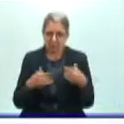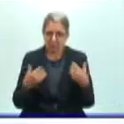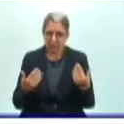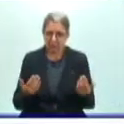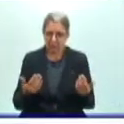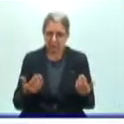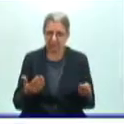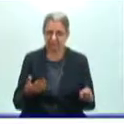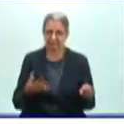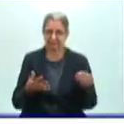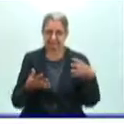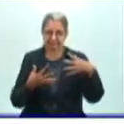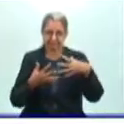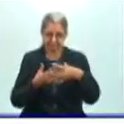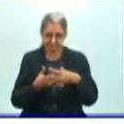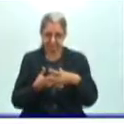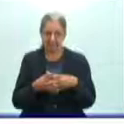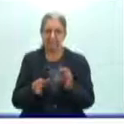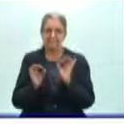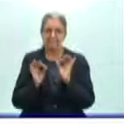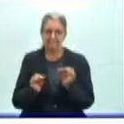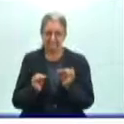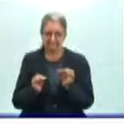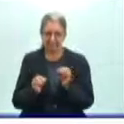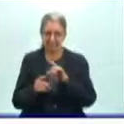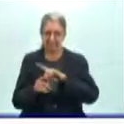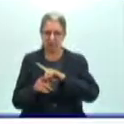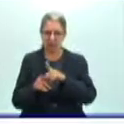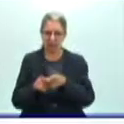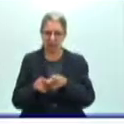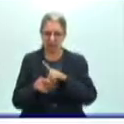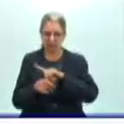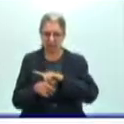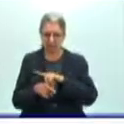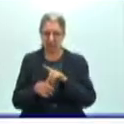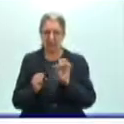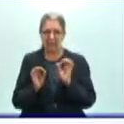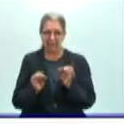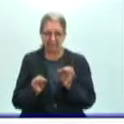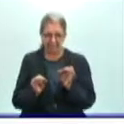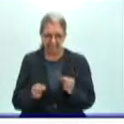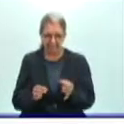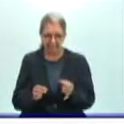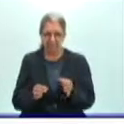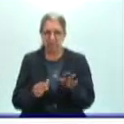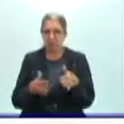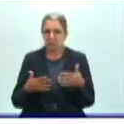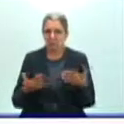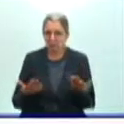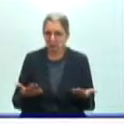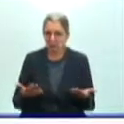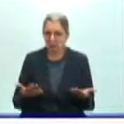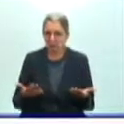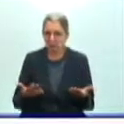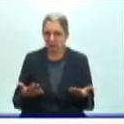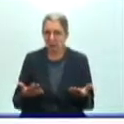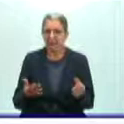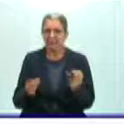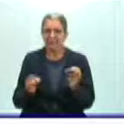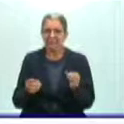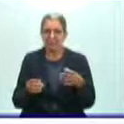le ha correspondido un mismo arco, o sea, que en cada miembro aparece el arco